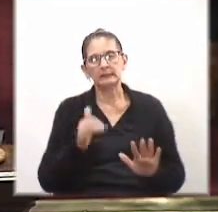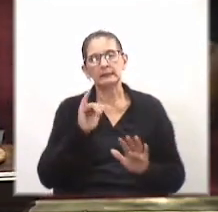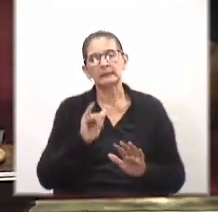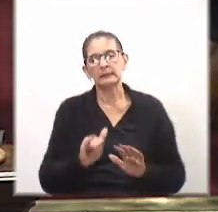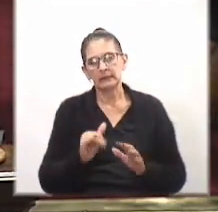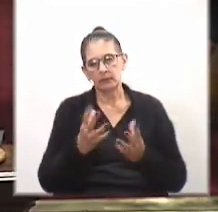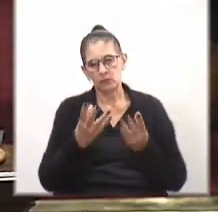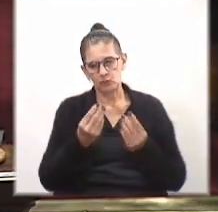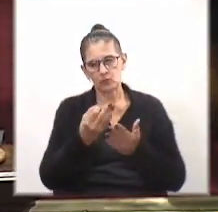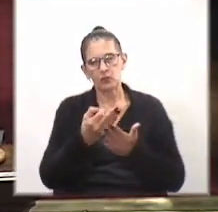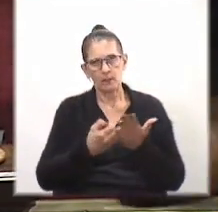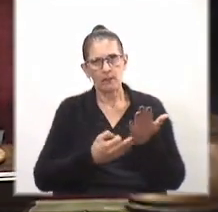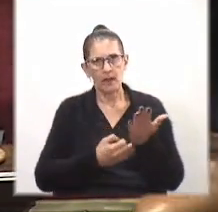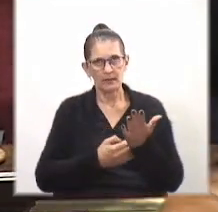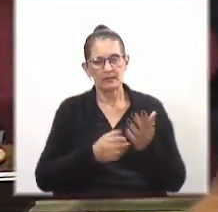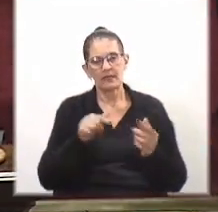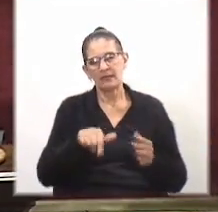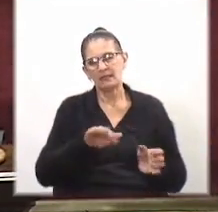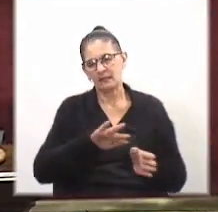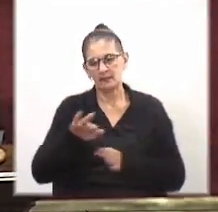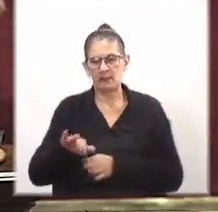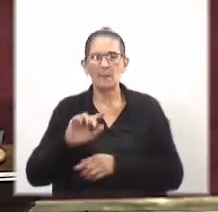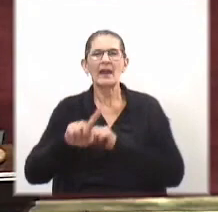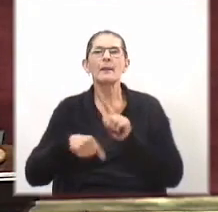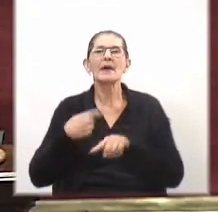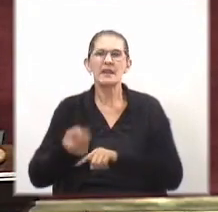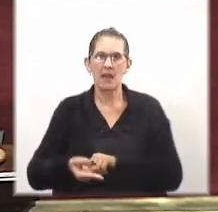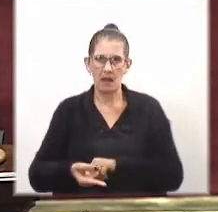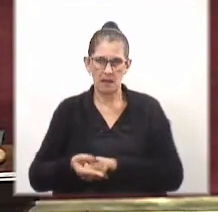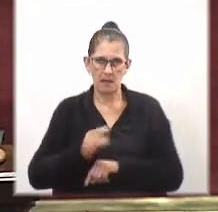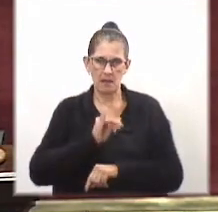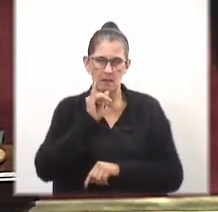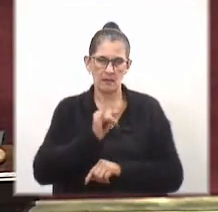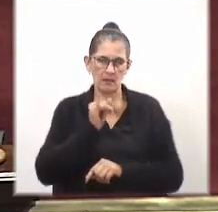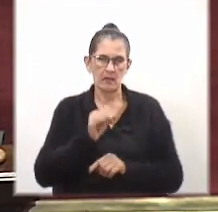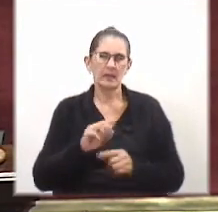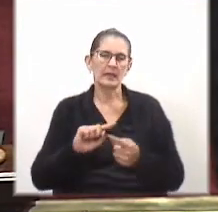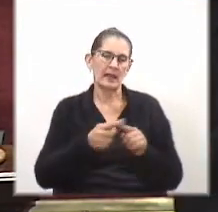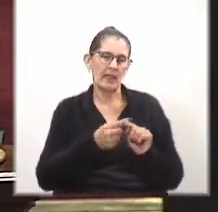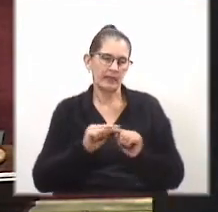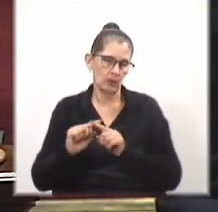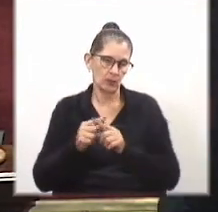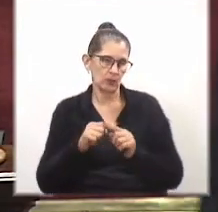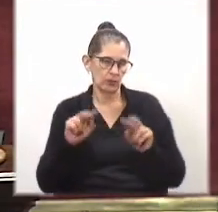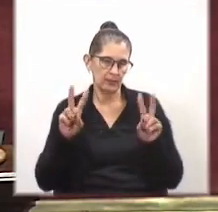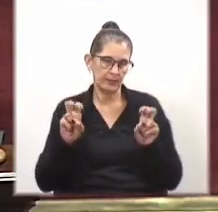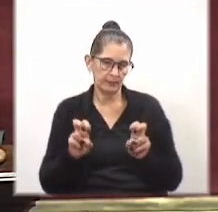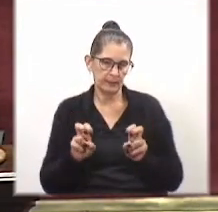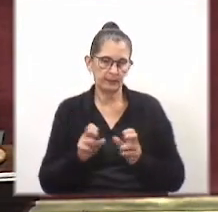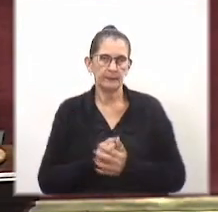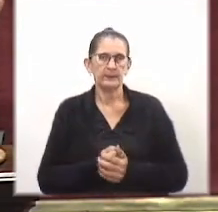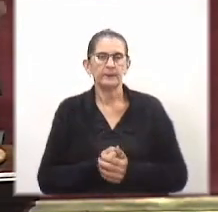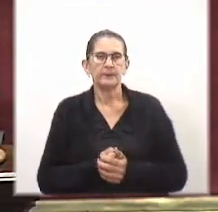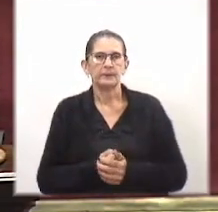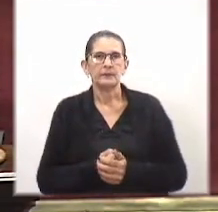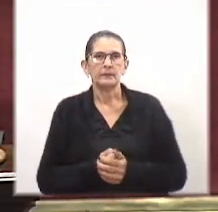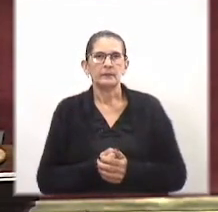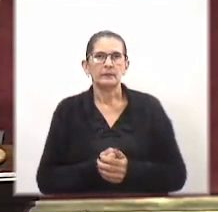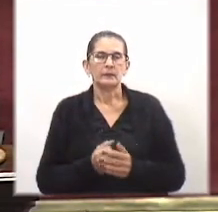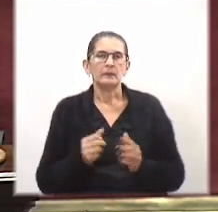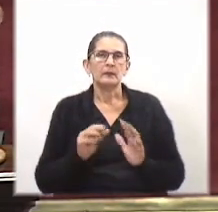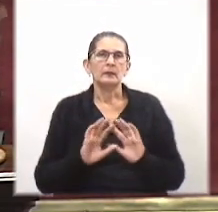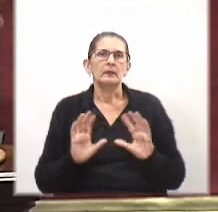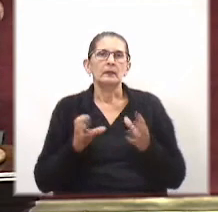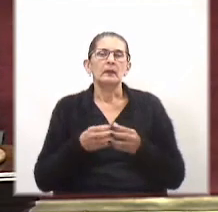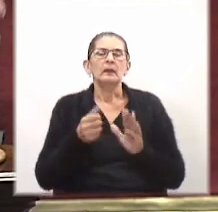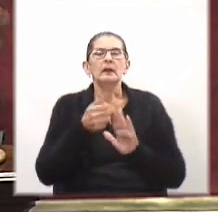cantidad más que a esta parte la voy a dejar para el día de mañana, lo que es la discusión que vamos a tener